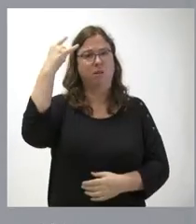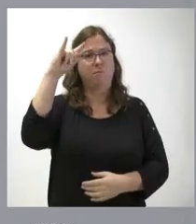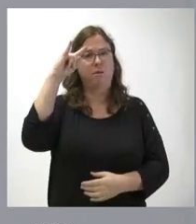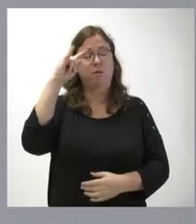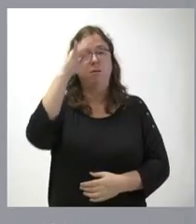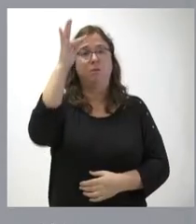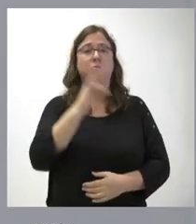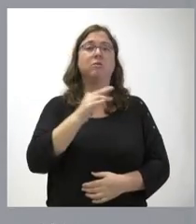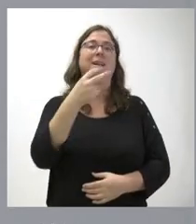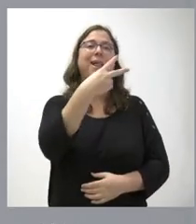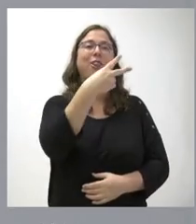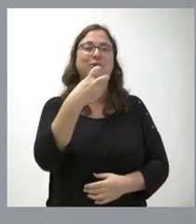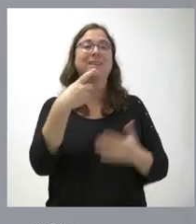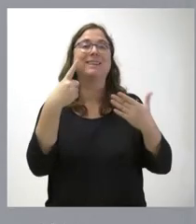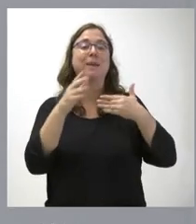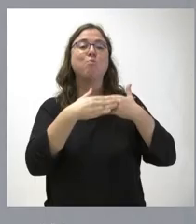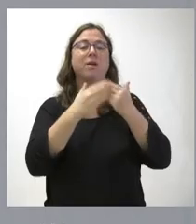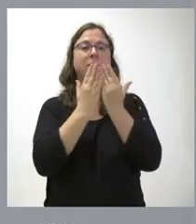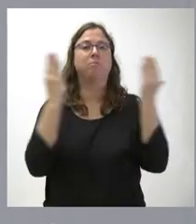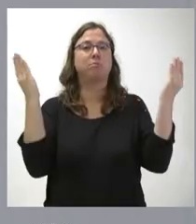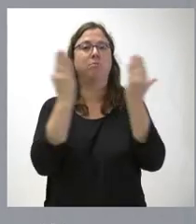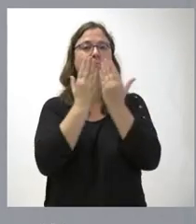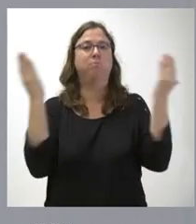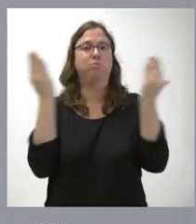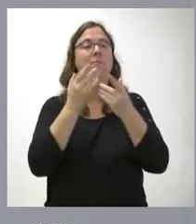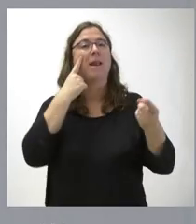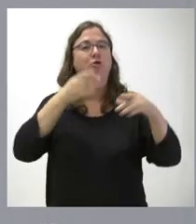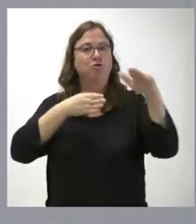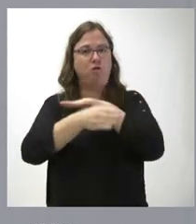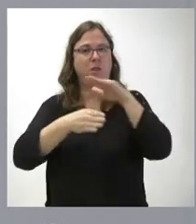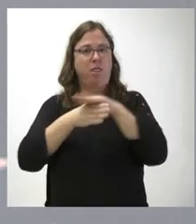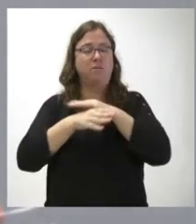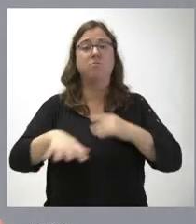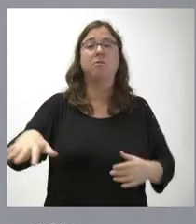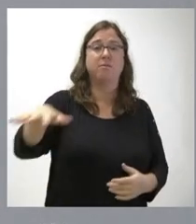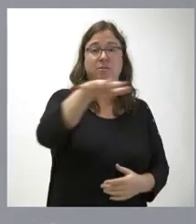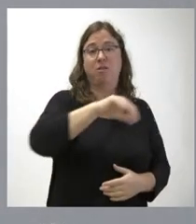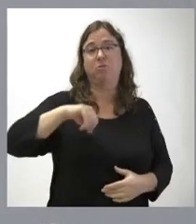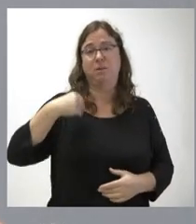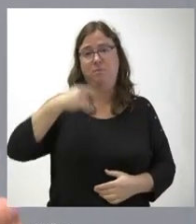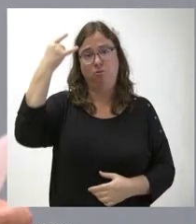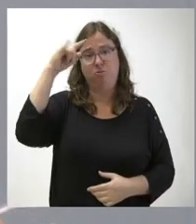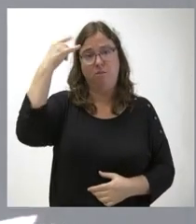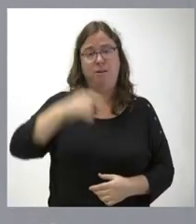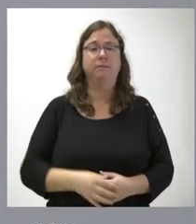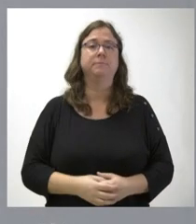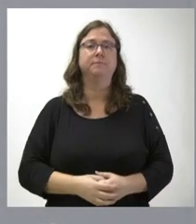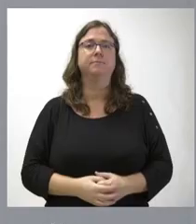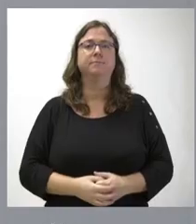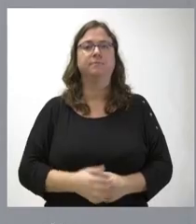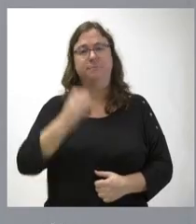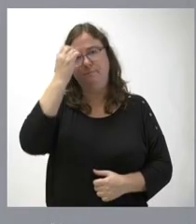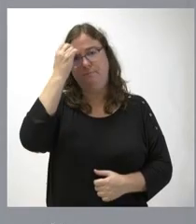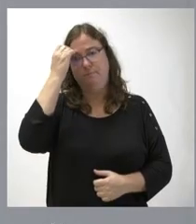206 puertas automáticas y puertas de control de acceso ubicadas en este hospital